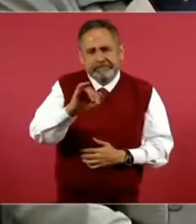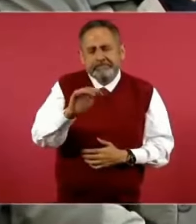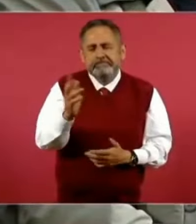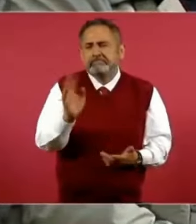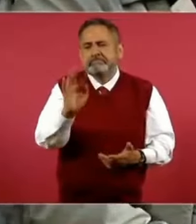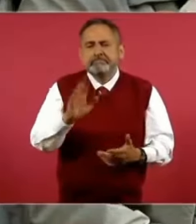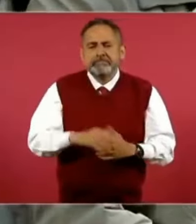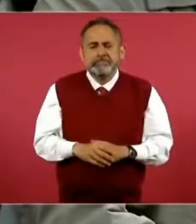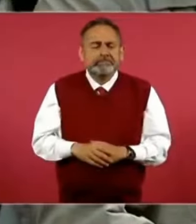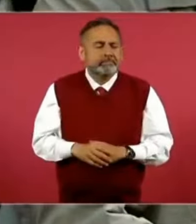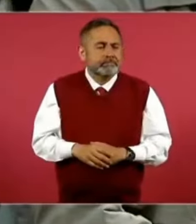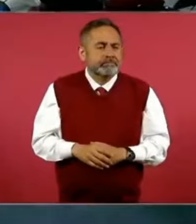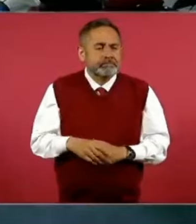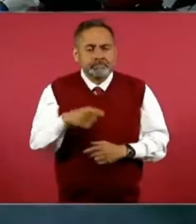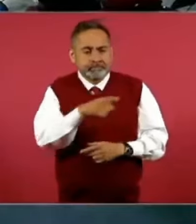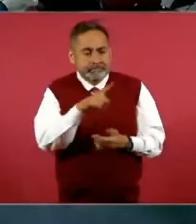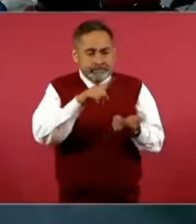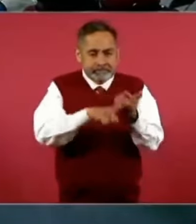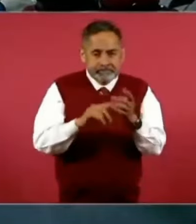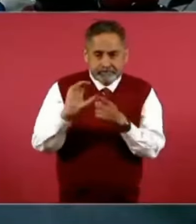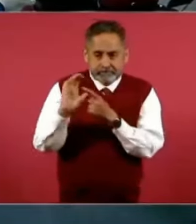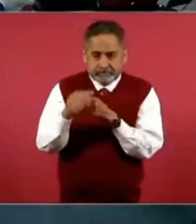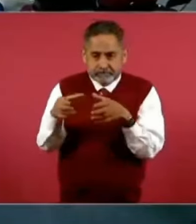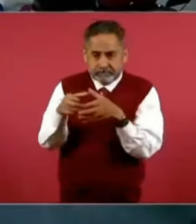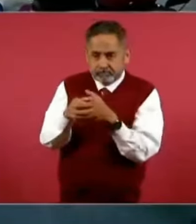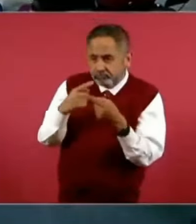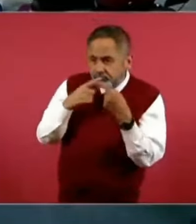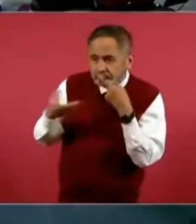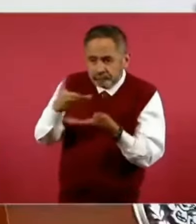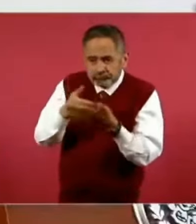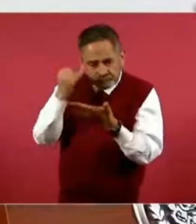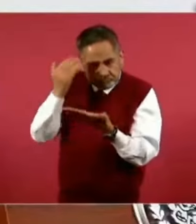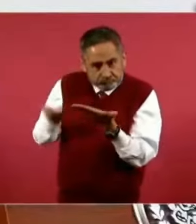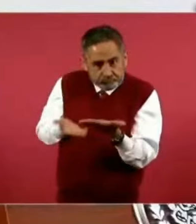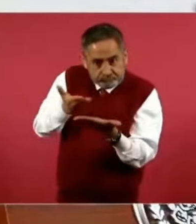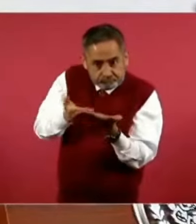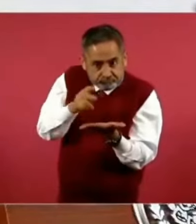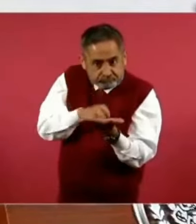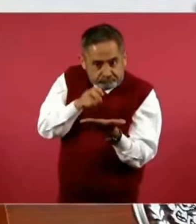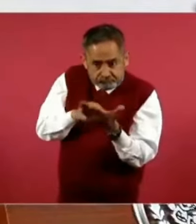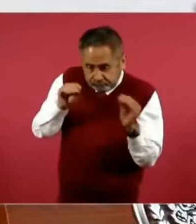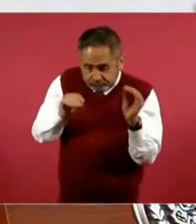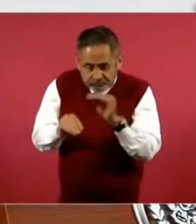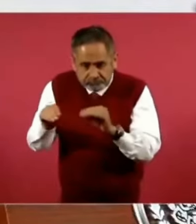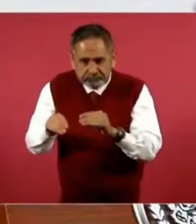a discutir en comisiones la iniciativa,